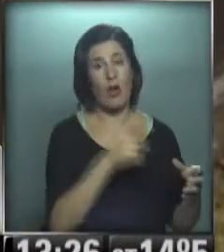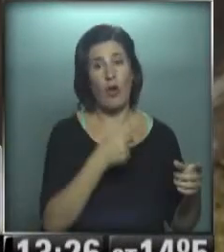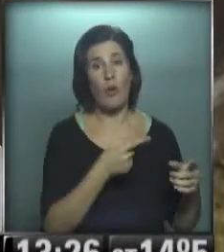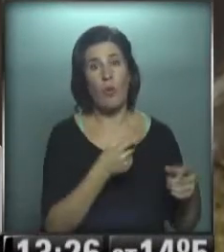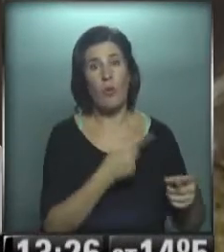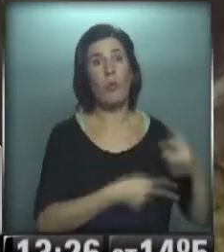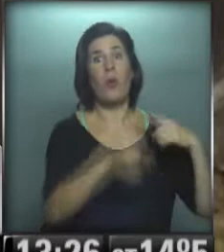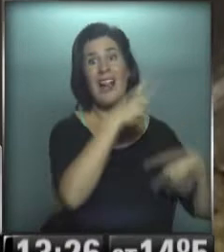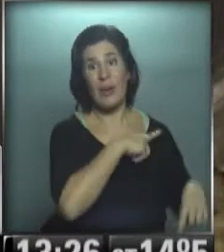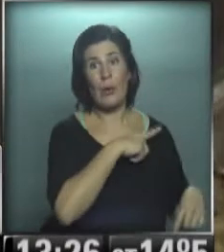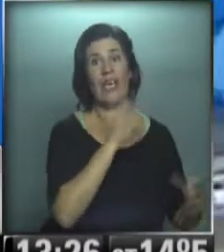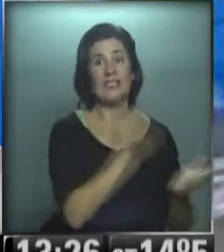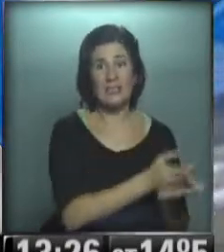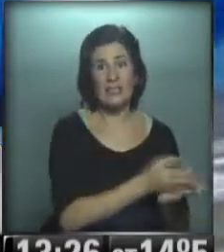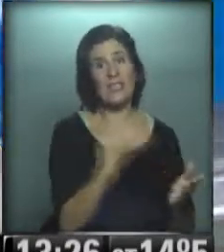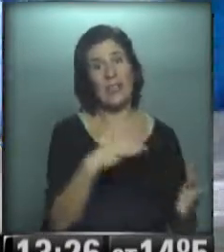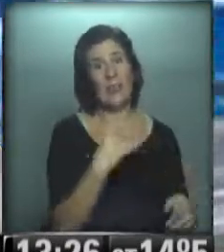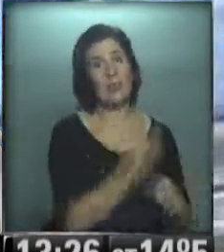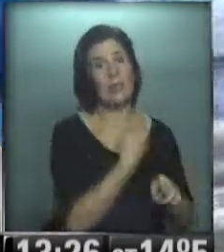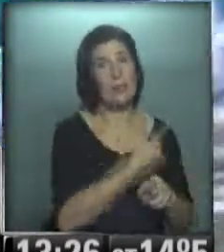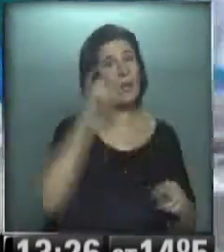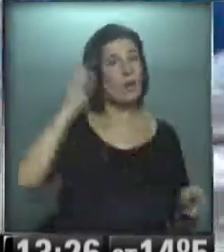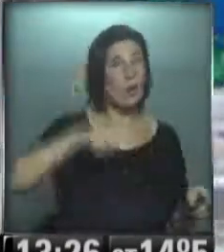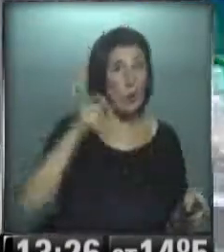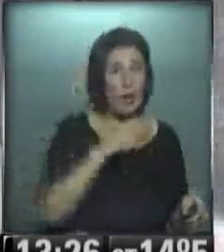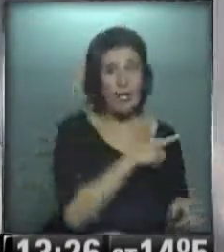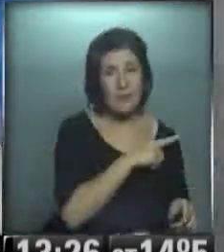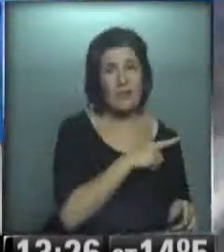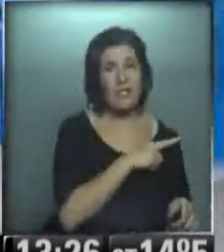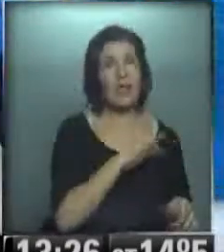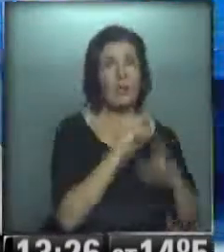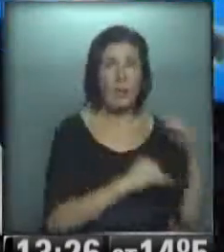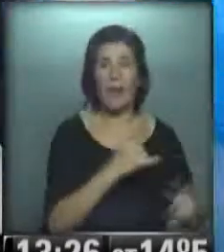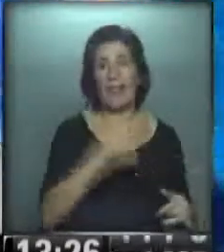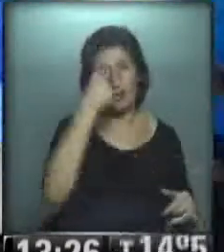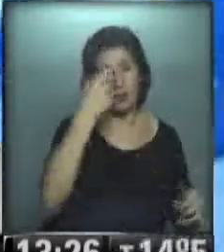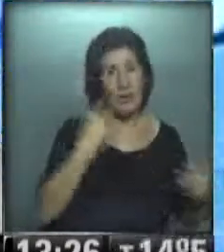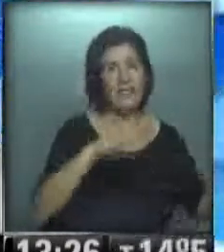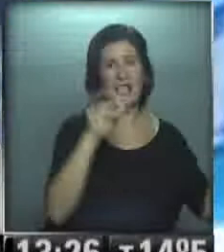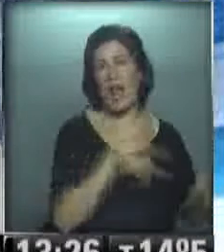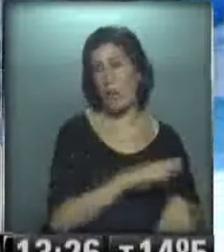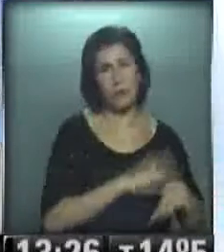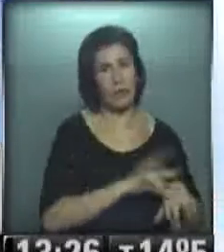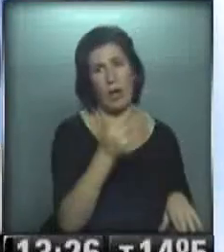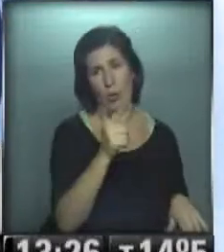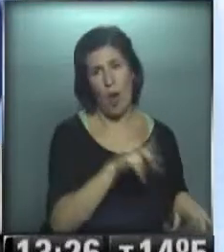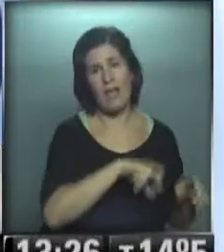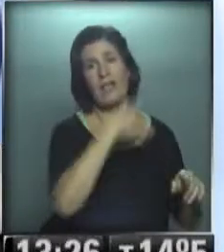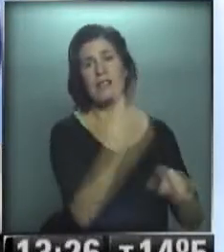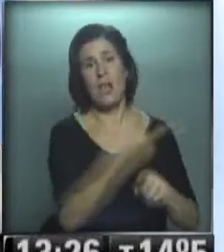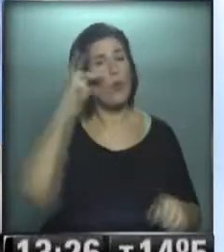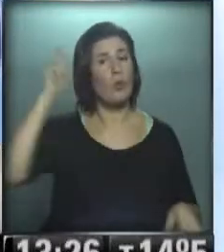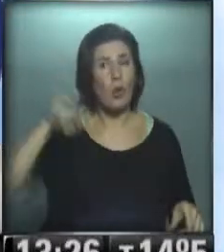fue nuestra sentencia el primer juez el juez al busher a absuelve a tamaño el segundo juez el juez palud